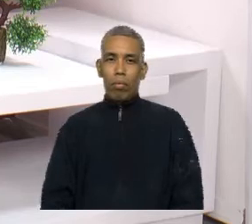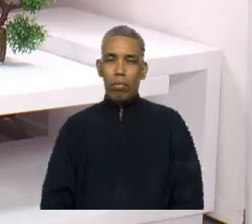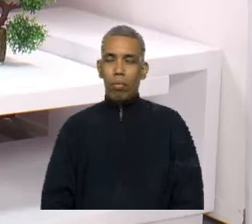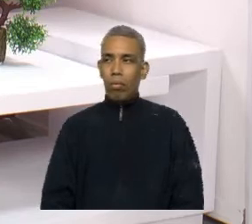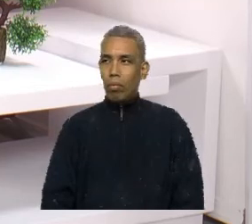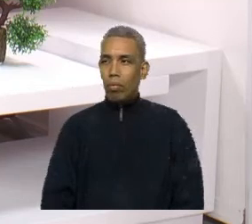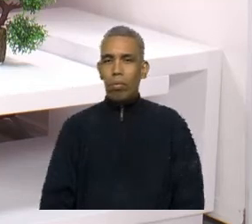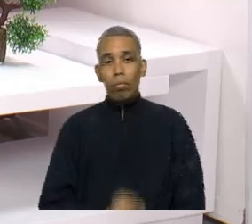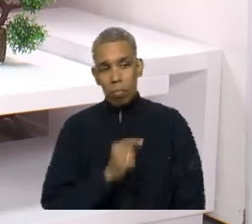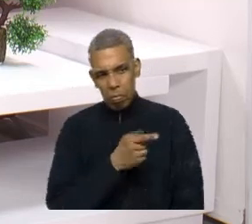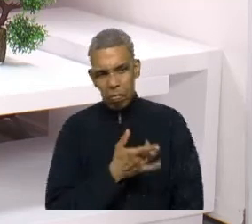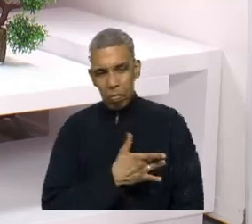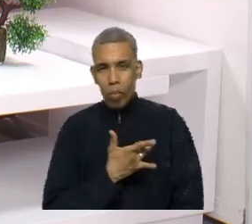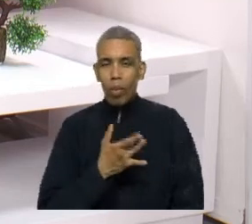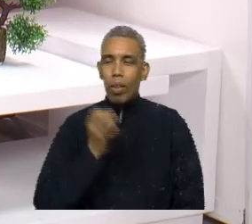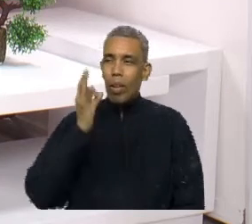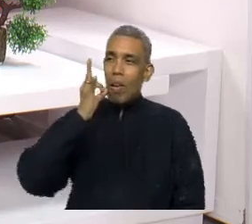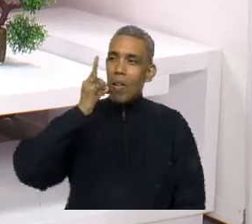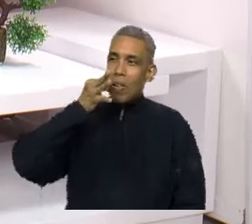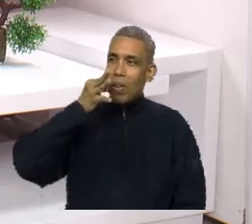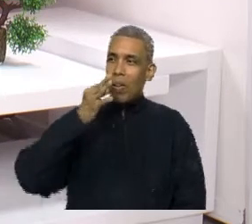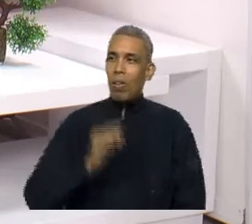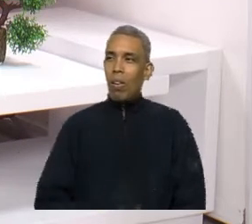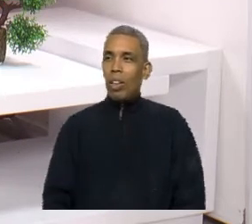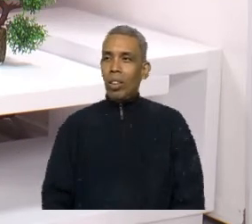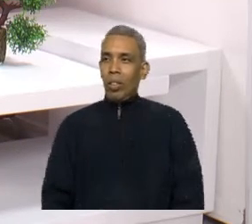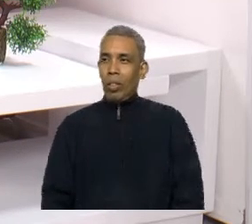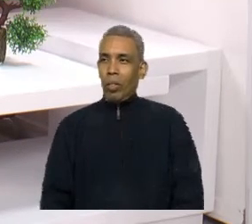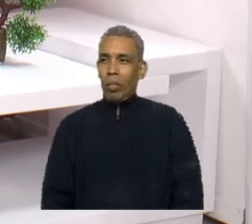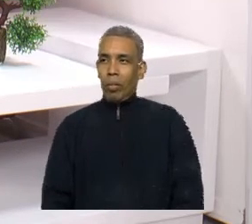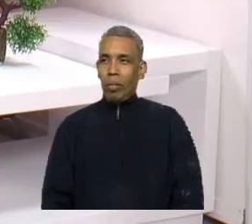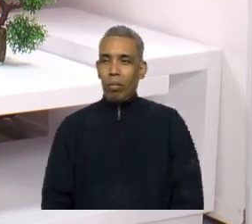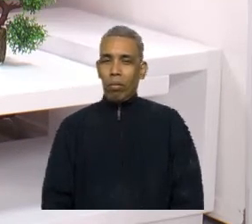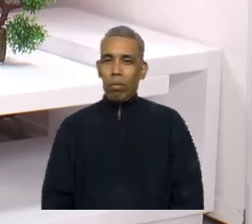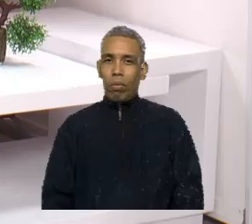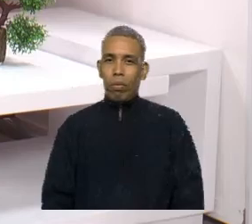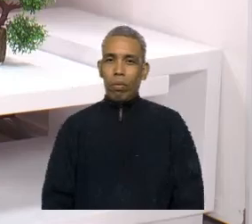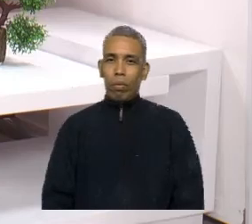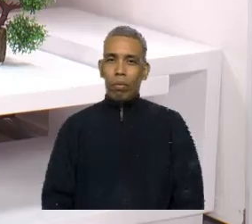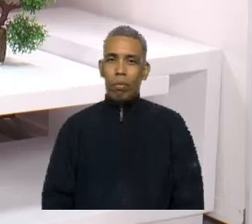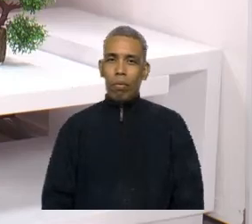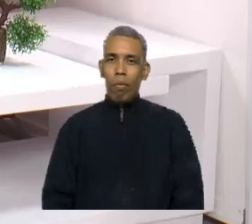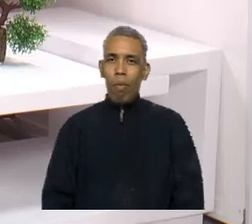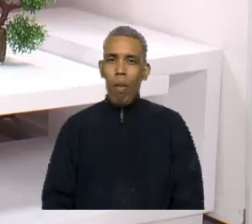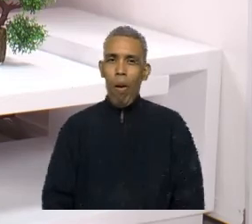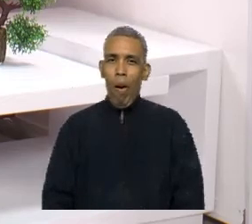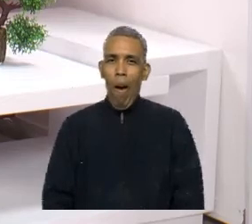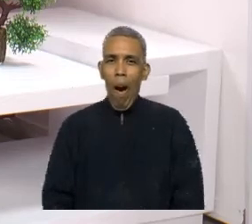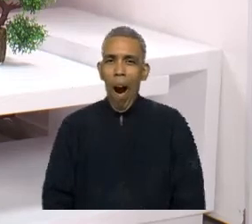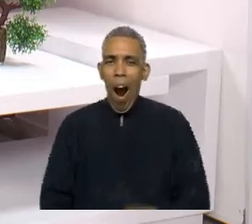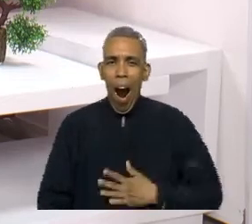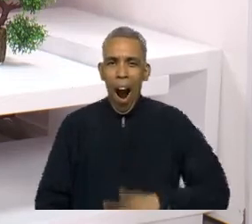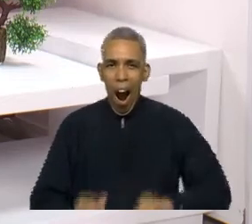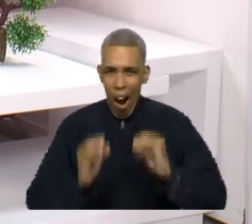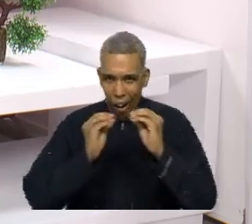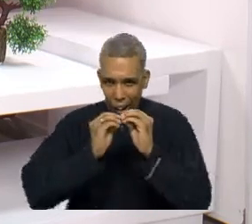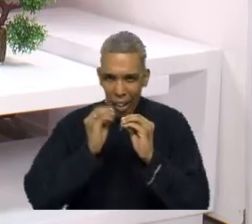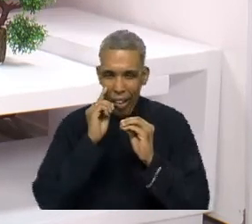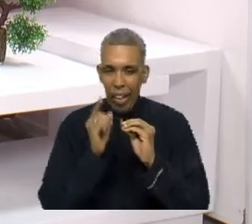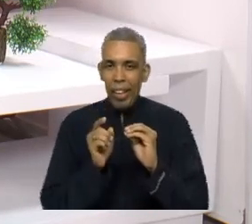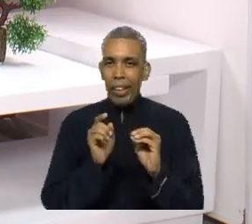Deliciosos. Delicioso, ¿verdad? No los ha destapado, pero los de tomate están exquisitos. Bueno, sigamos hablando sobre el